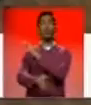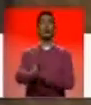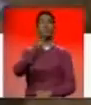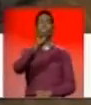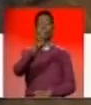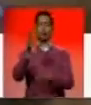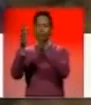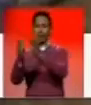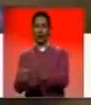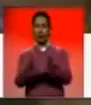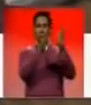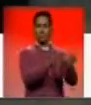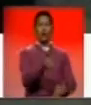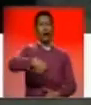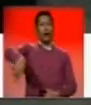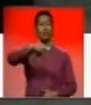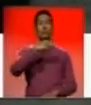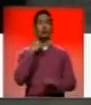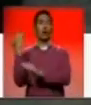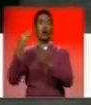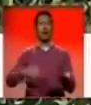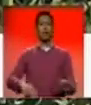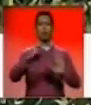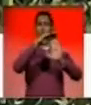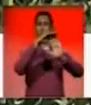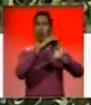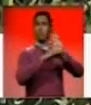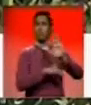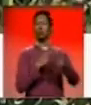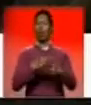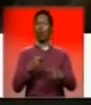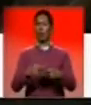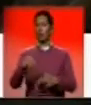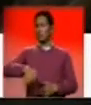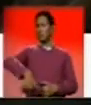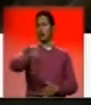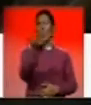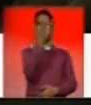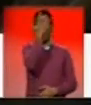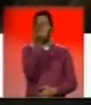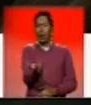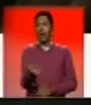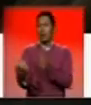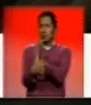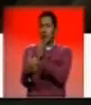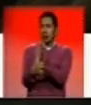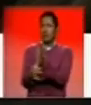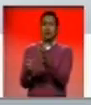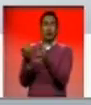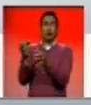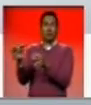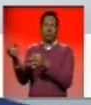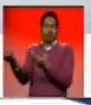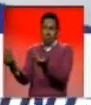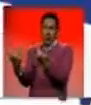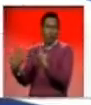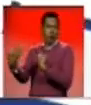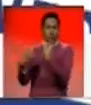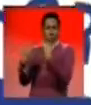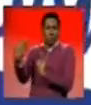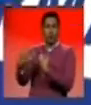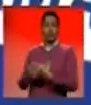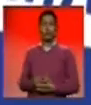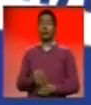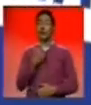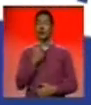fallecidas que constan en el padrón electoral y pidió información al registro civil. De su lado, dicho organismo publicó un comunicado en el que aclara que la inscripción